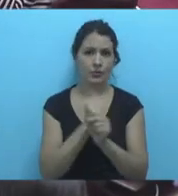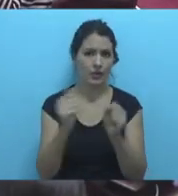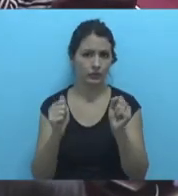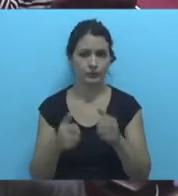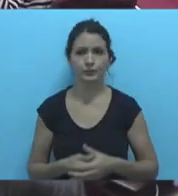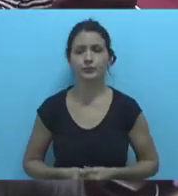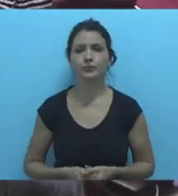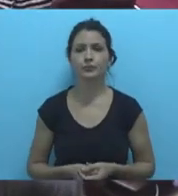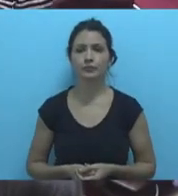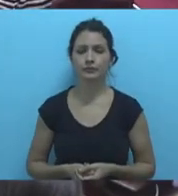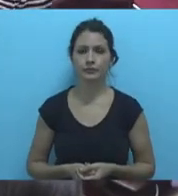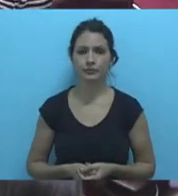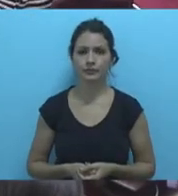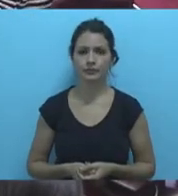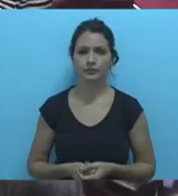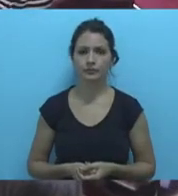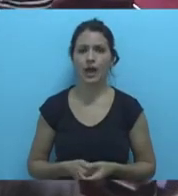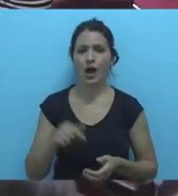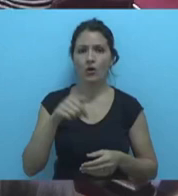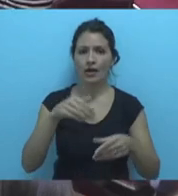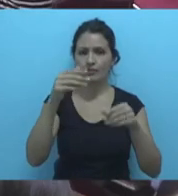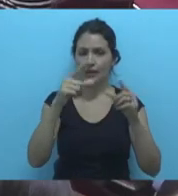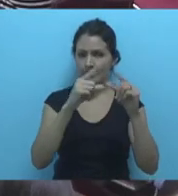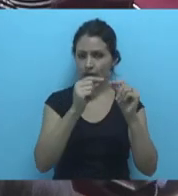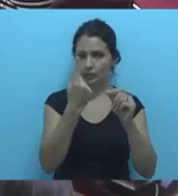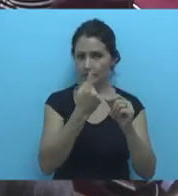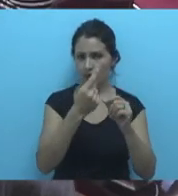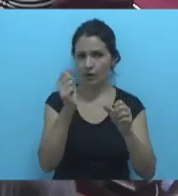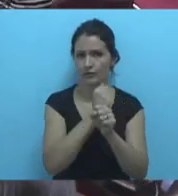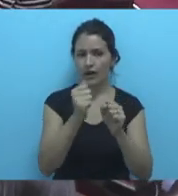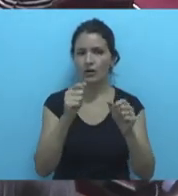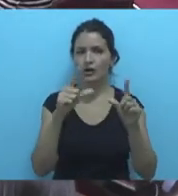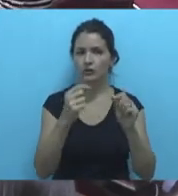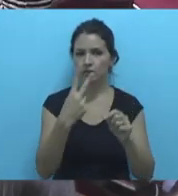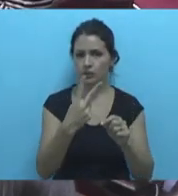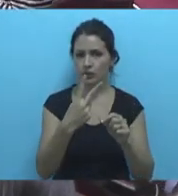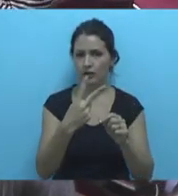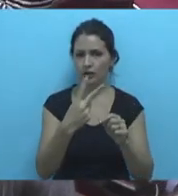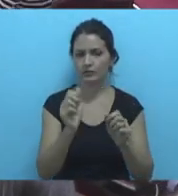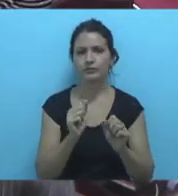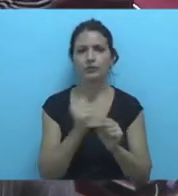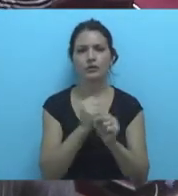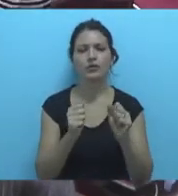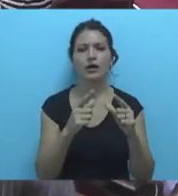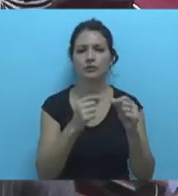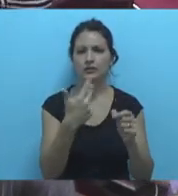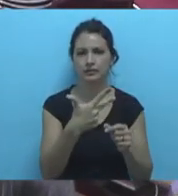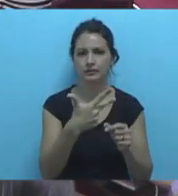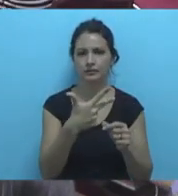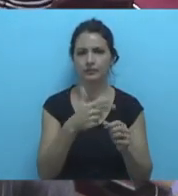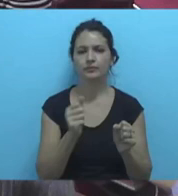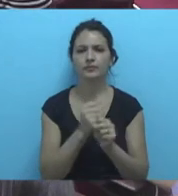Aprobado. Ponemos en consideración el proyecto de ley en particular, artículo primero. Aprobado. Artículo segundo.